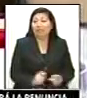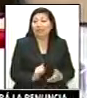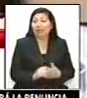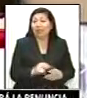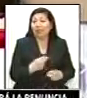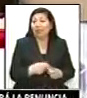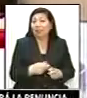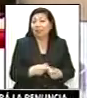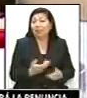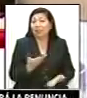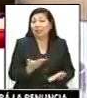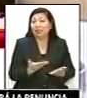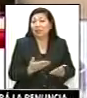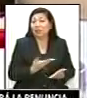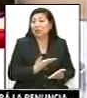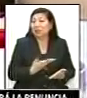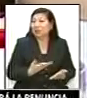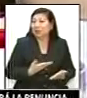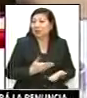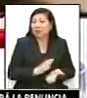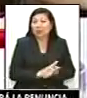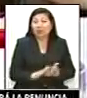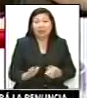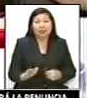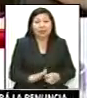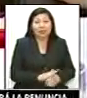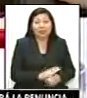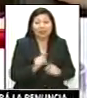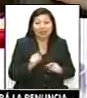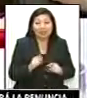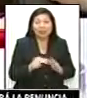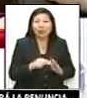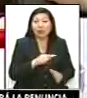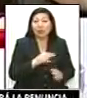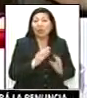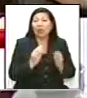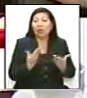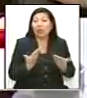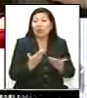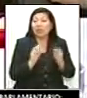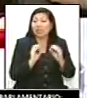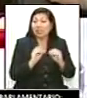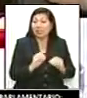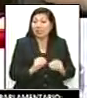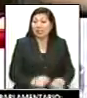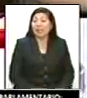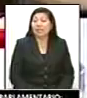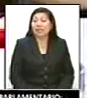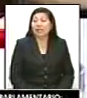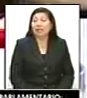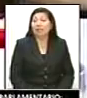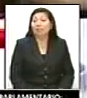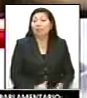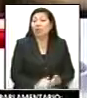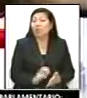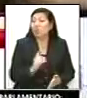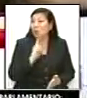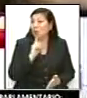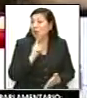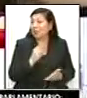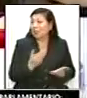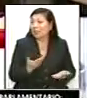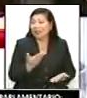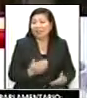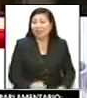crisis y había un desgobierno total, y es en ese marco en donde se ha dado esa situación. Obviamente no es una